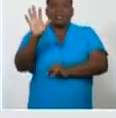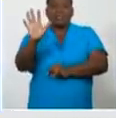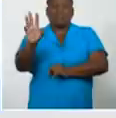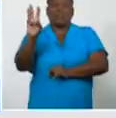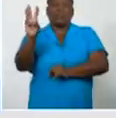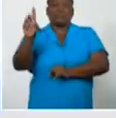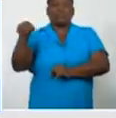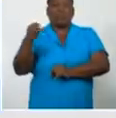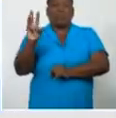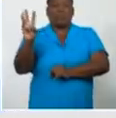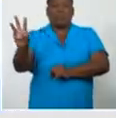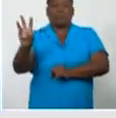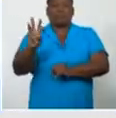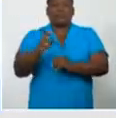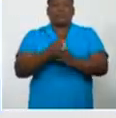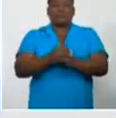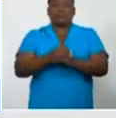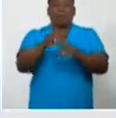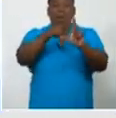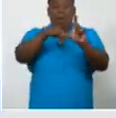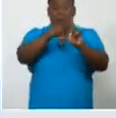753,3, Regla con